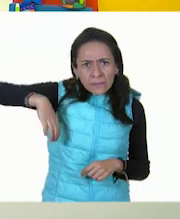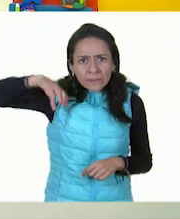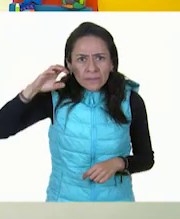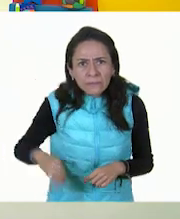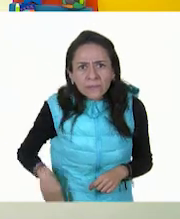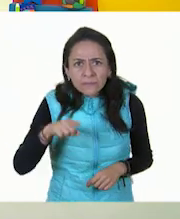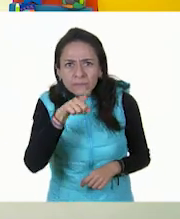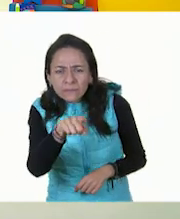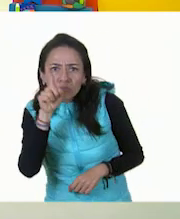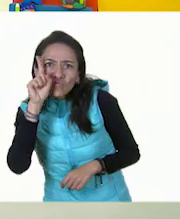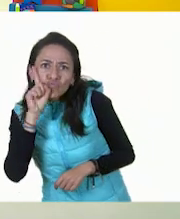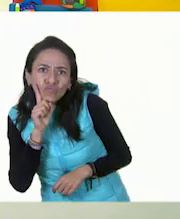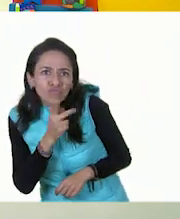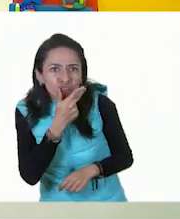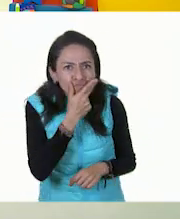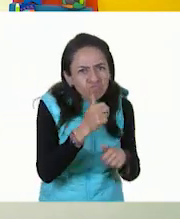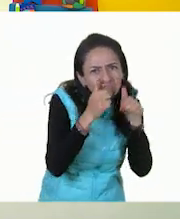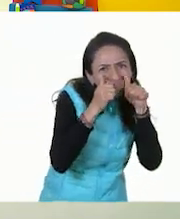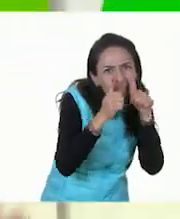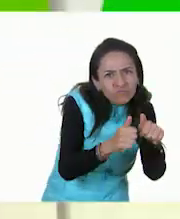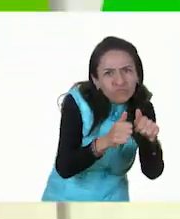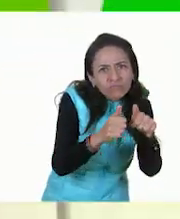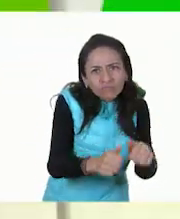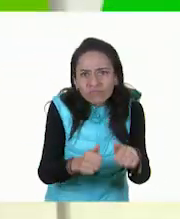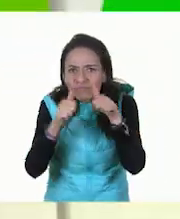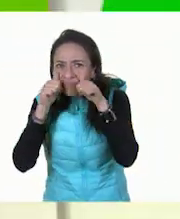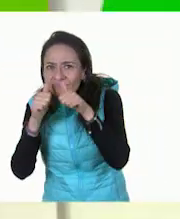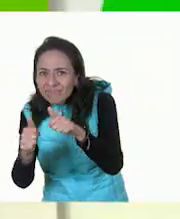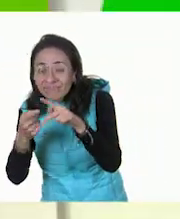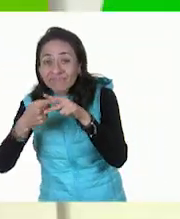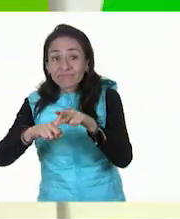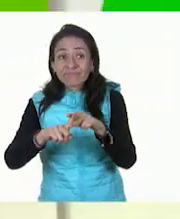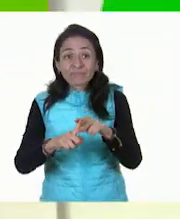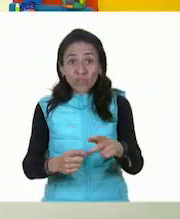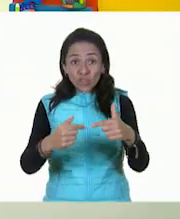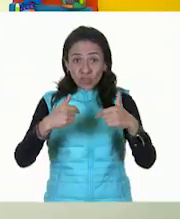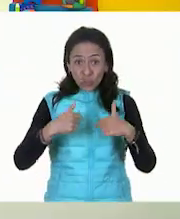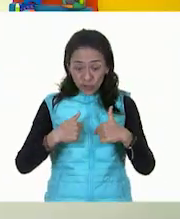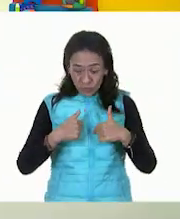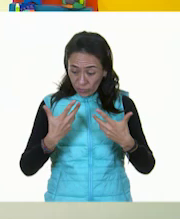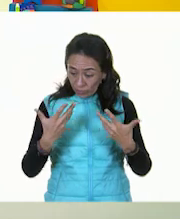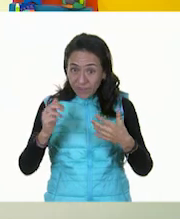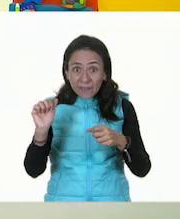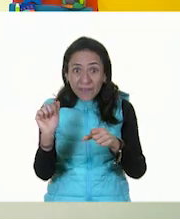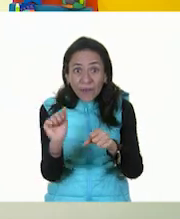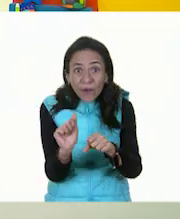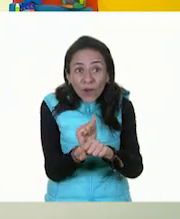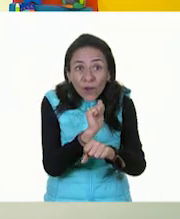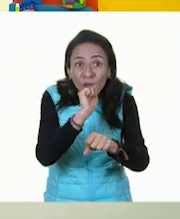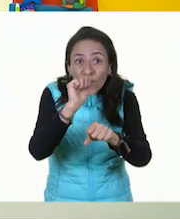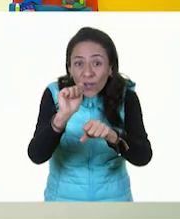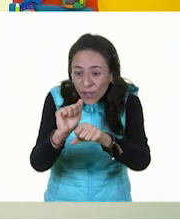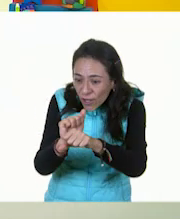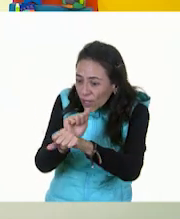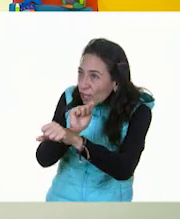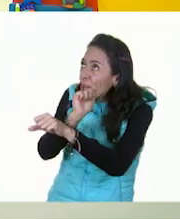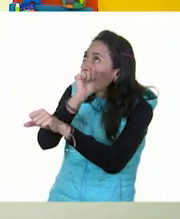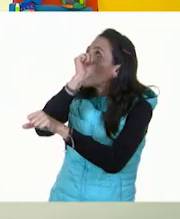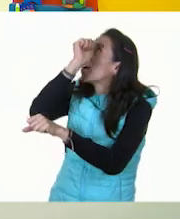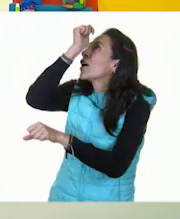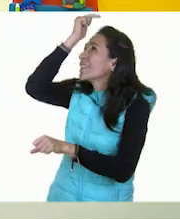pónganse atentos, vamos a comenzar. Si yo digo coche, yo digo noche.